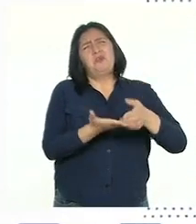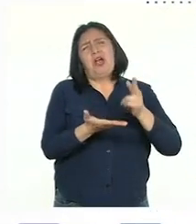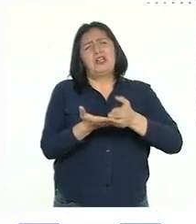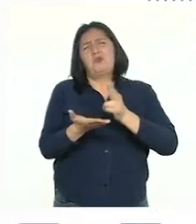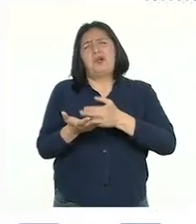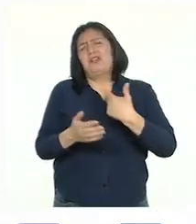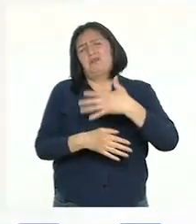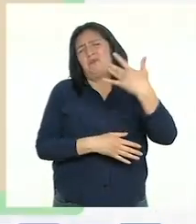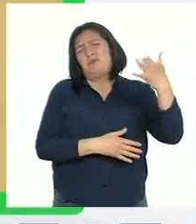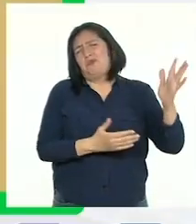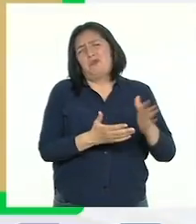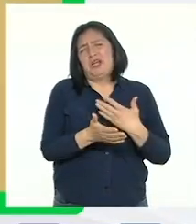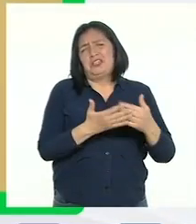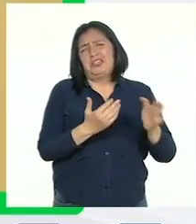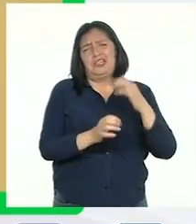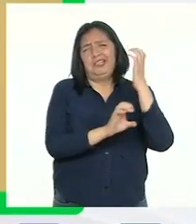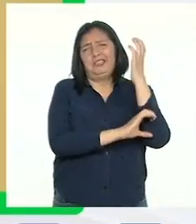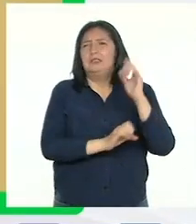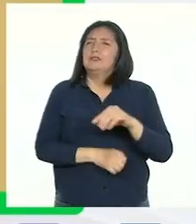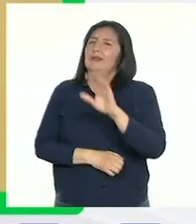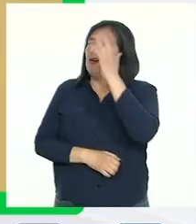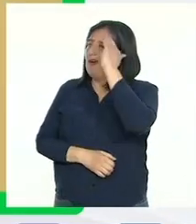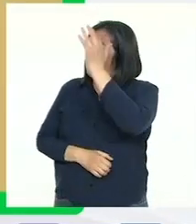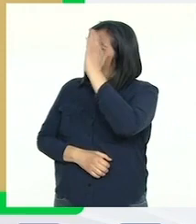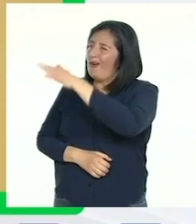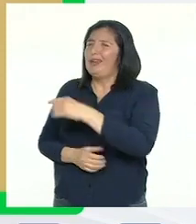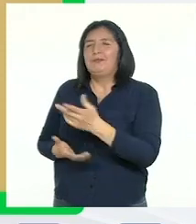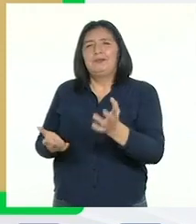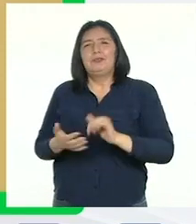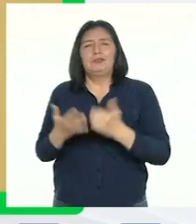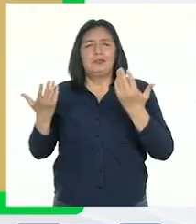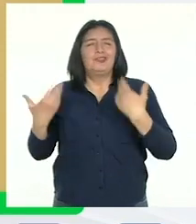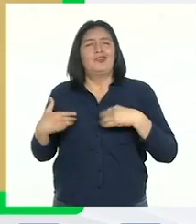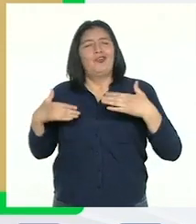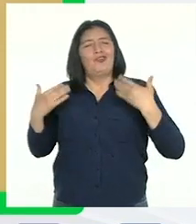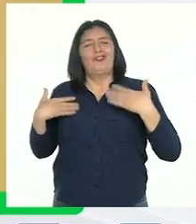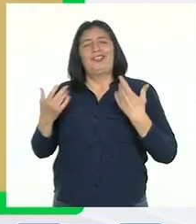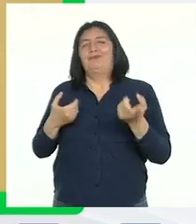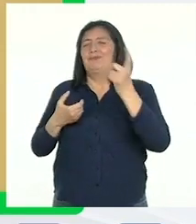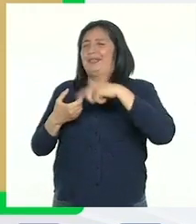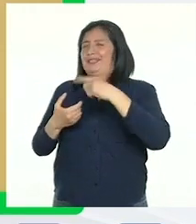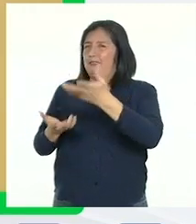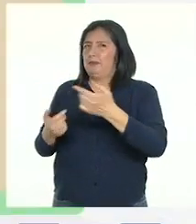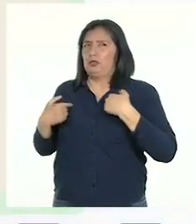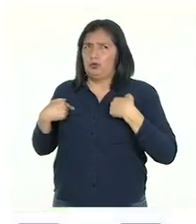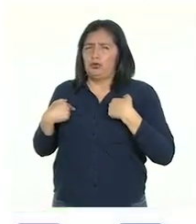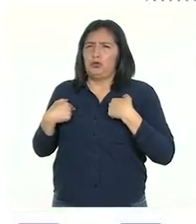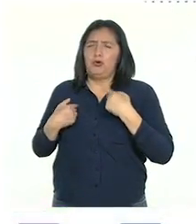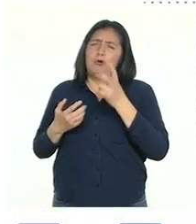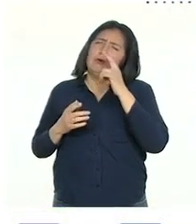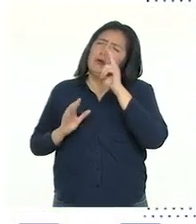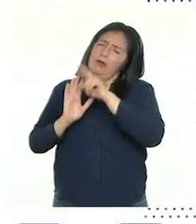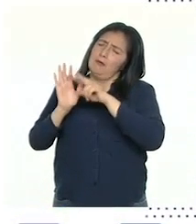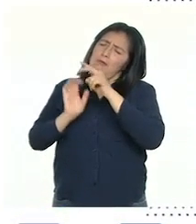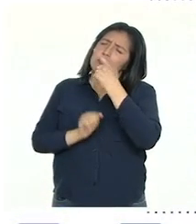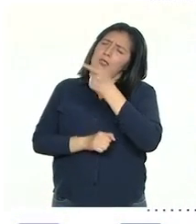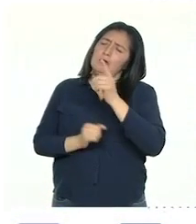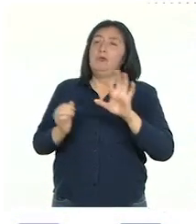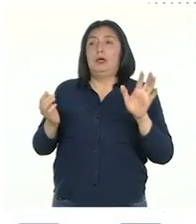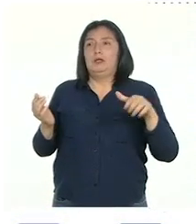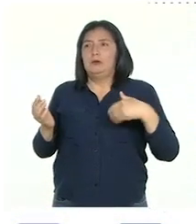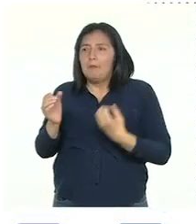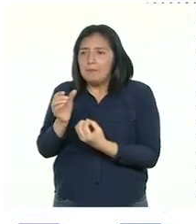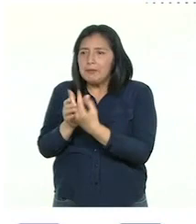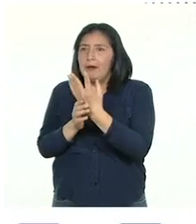cualquier estación. Hola, profesor y Patti, estoy muy contenta por participar. Yo vi en un video que cuando llega la